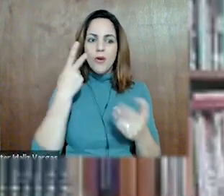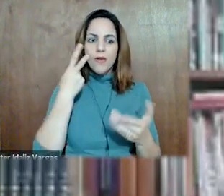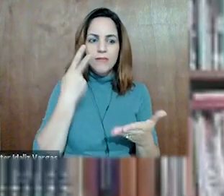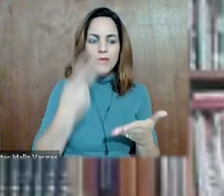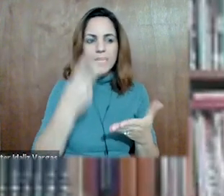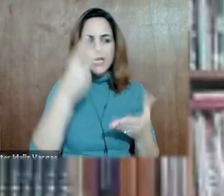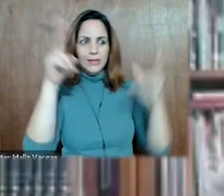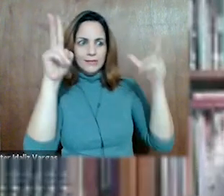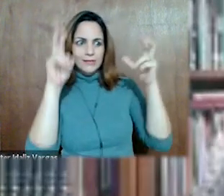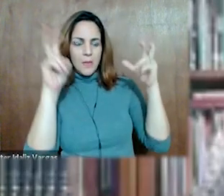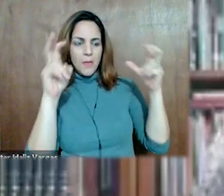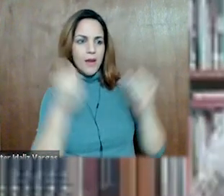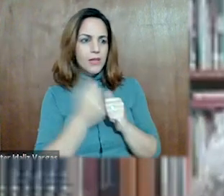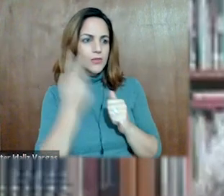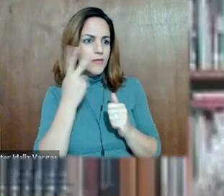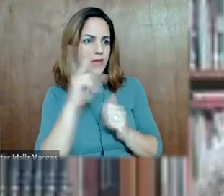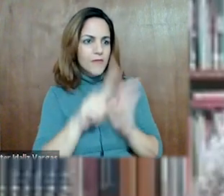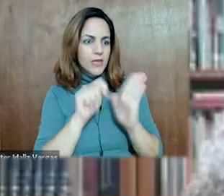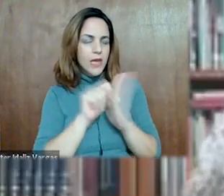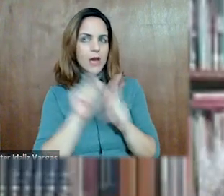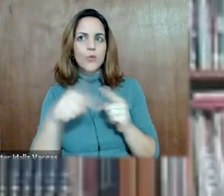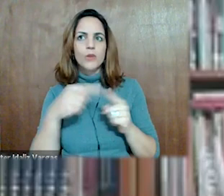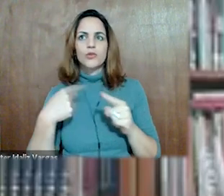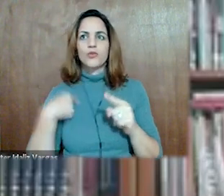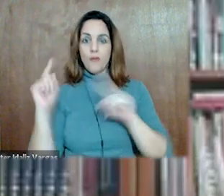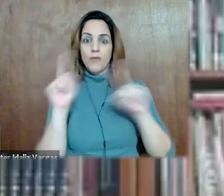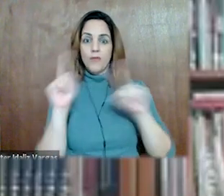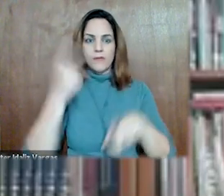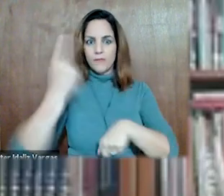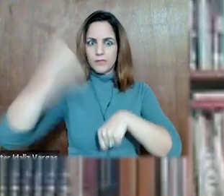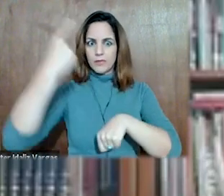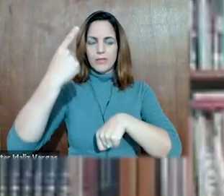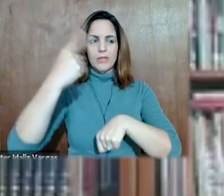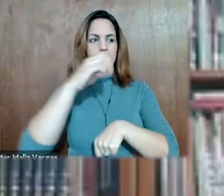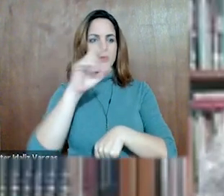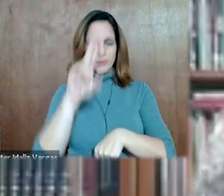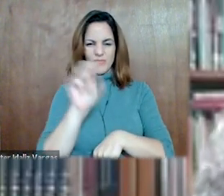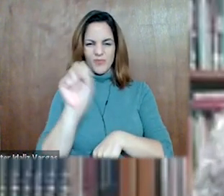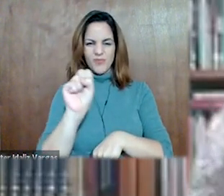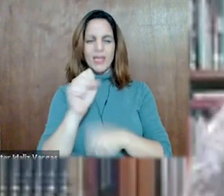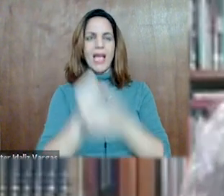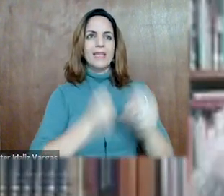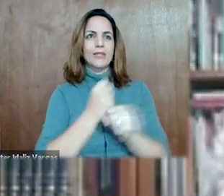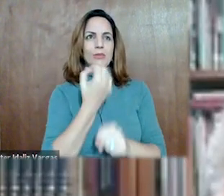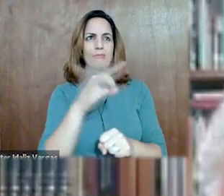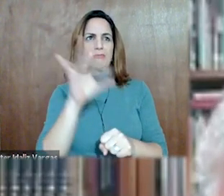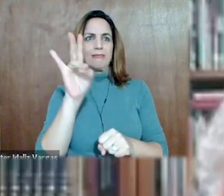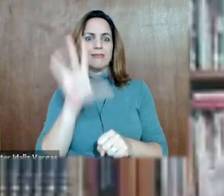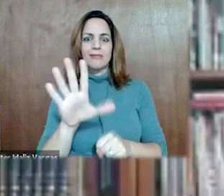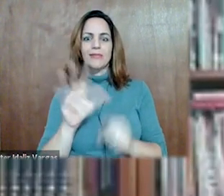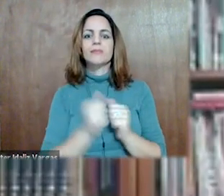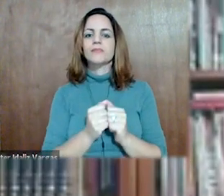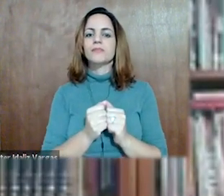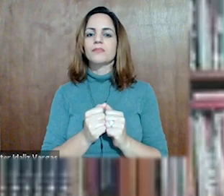viendo el video, es que la primera vez que yo fui a Estados Unidos fue en el año 1975, al otro año